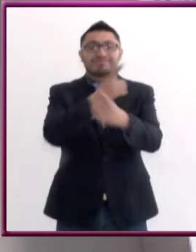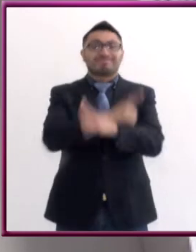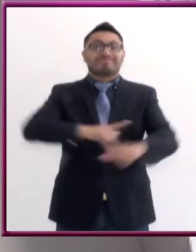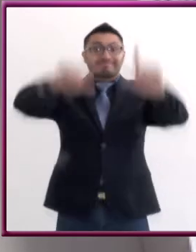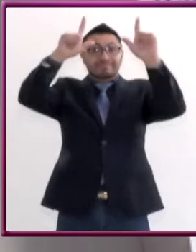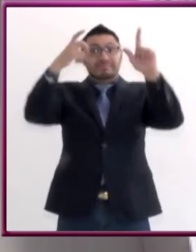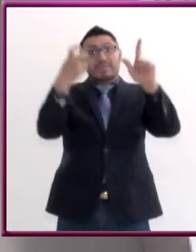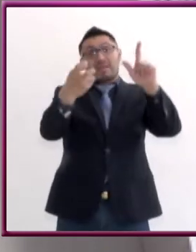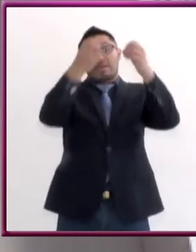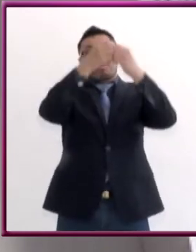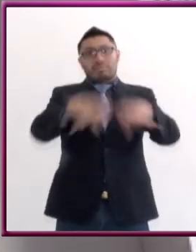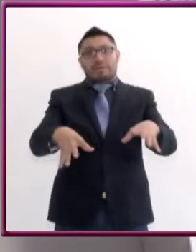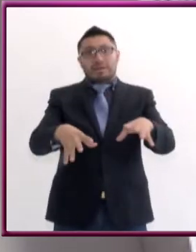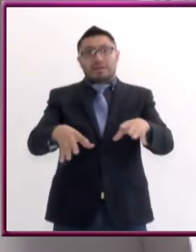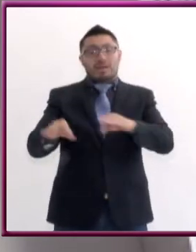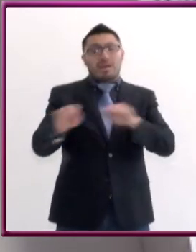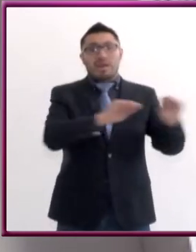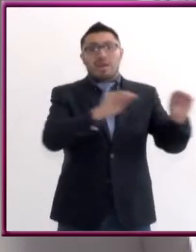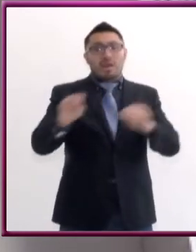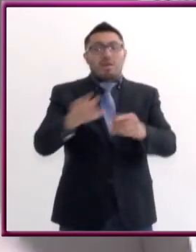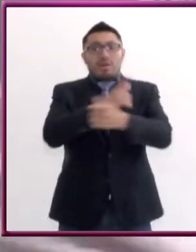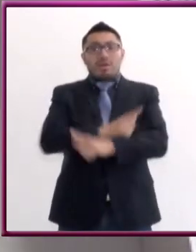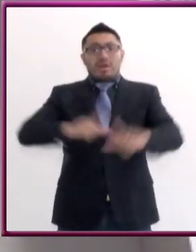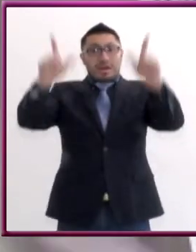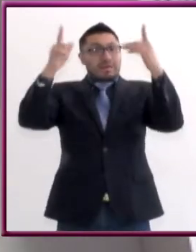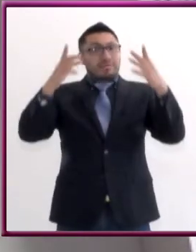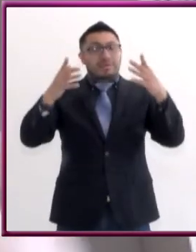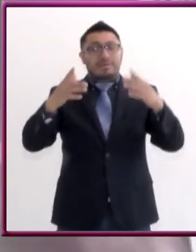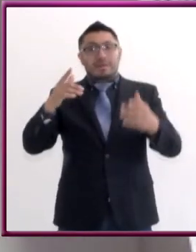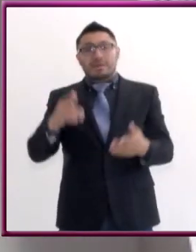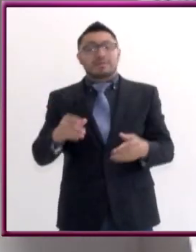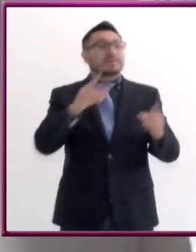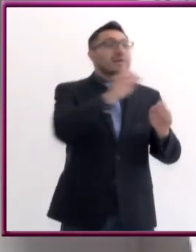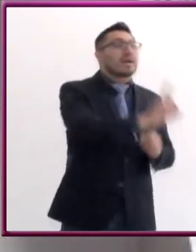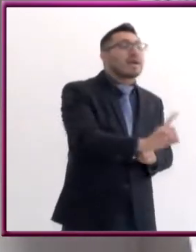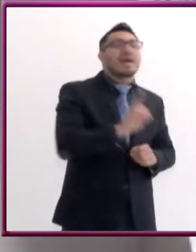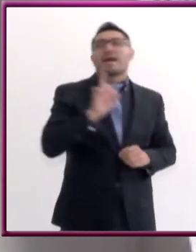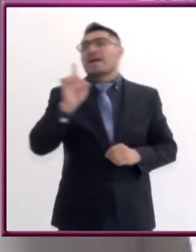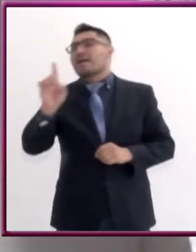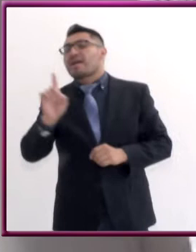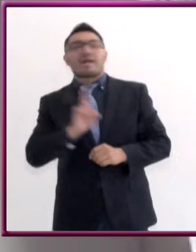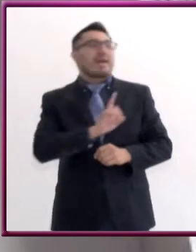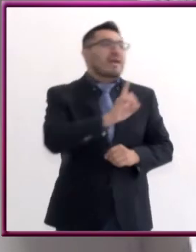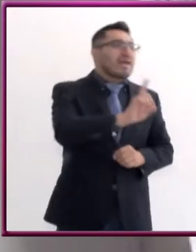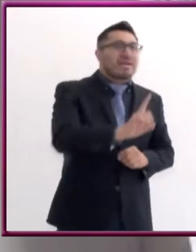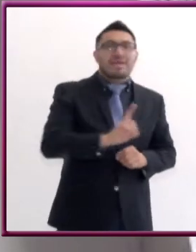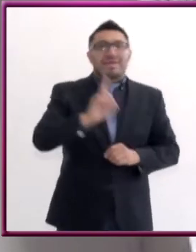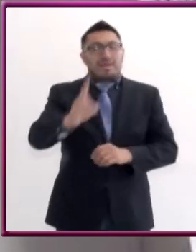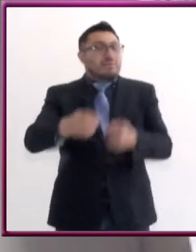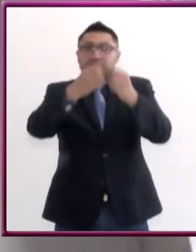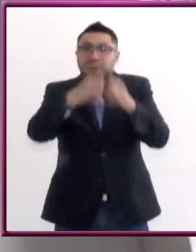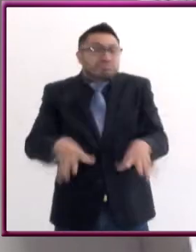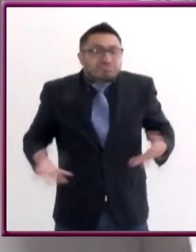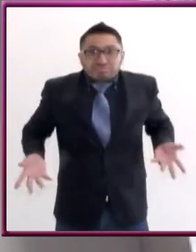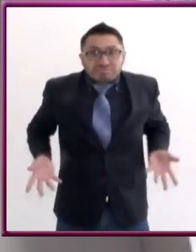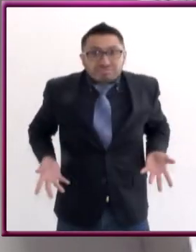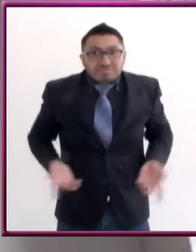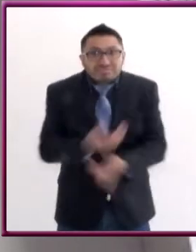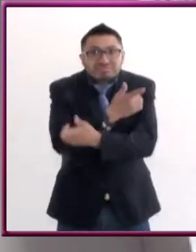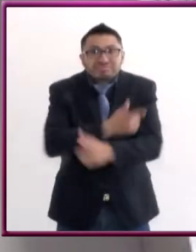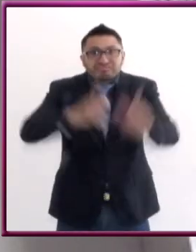básicamente la libertad de movernos de un espacio a otro. Hemos perdido